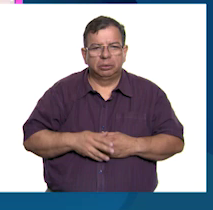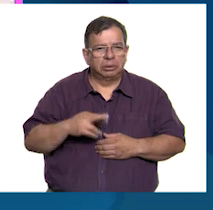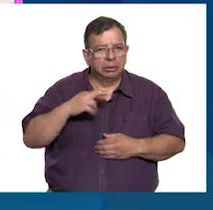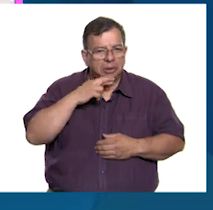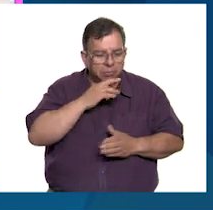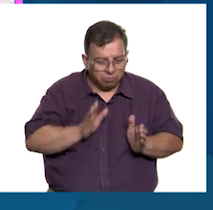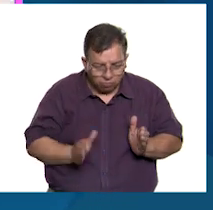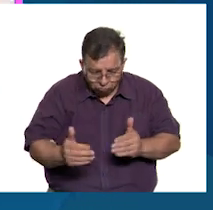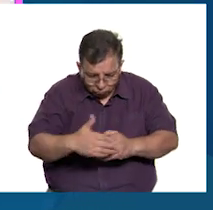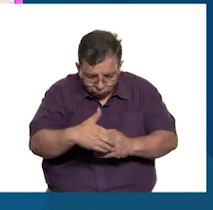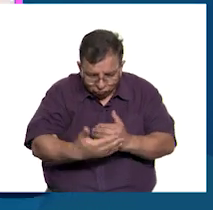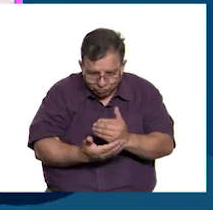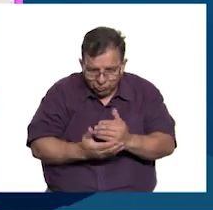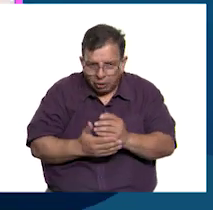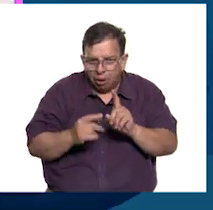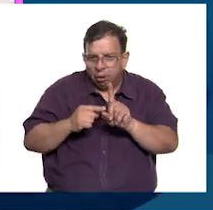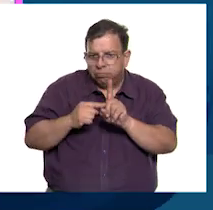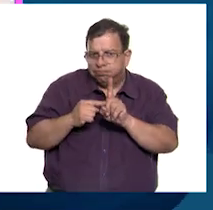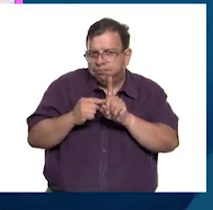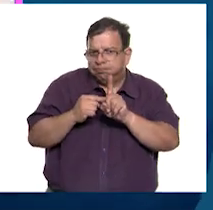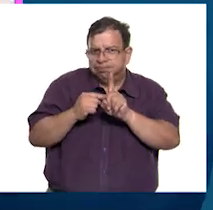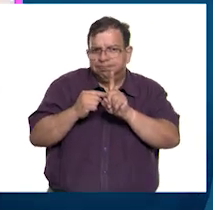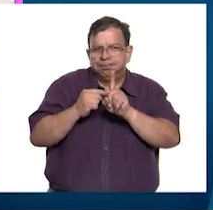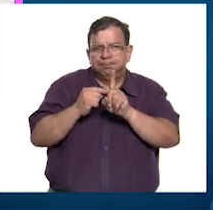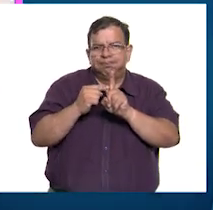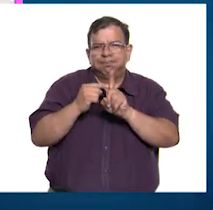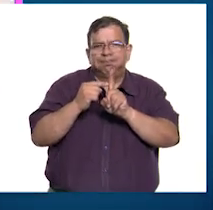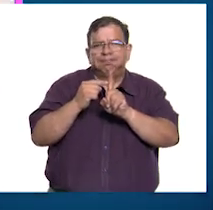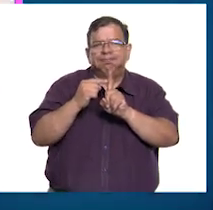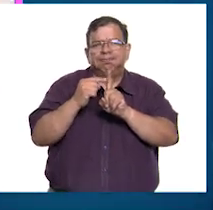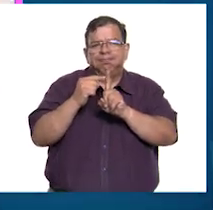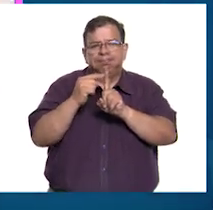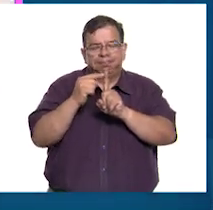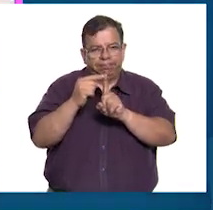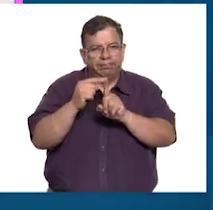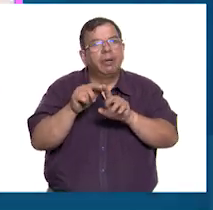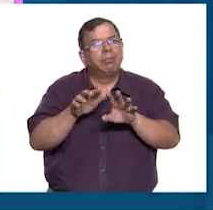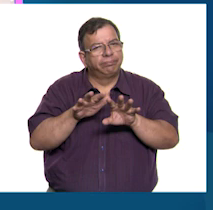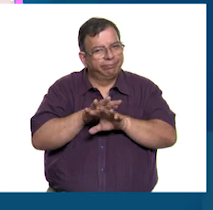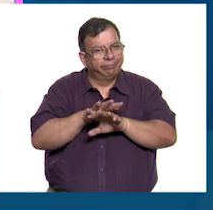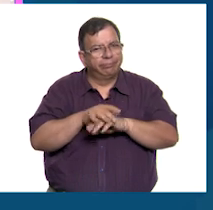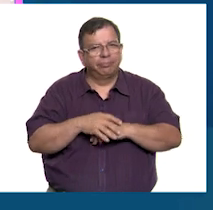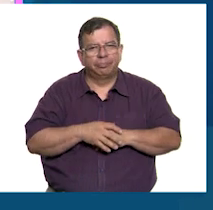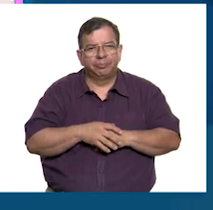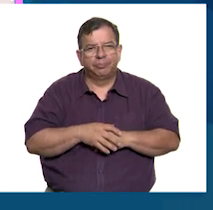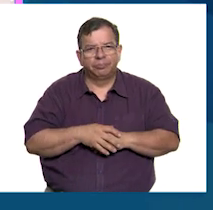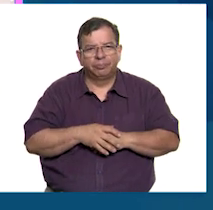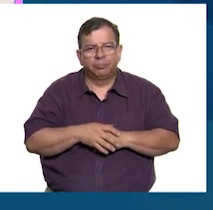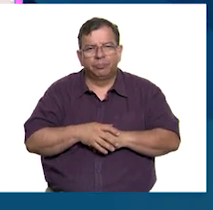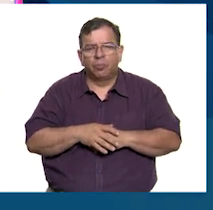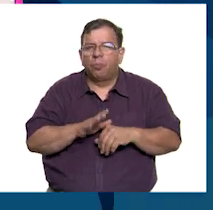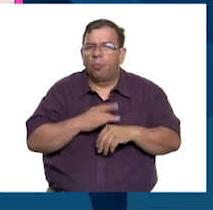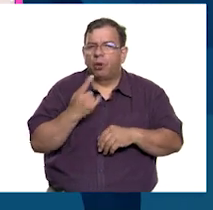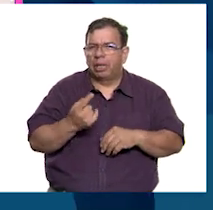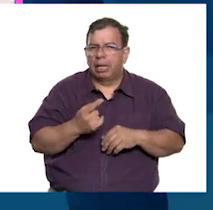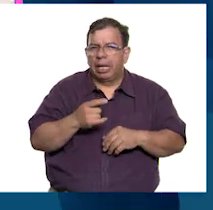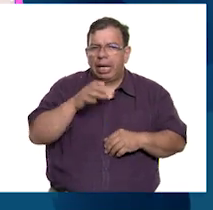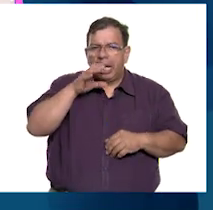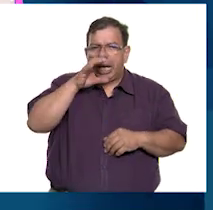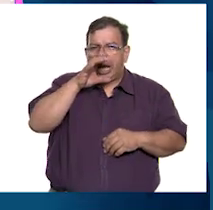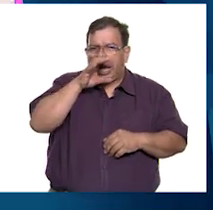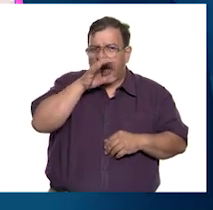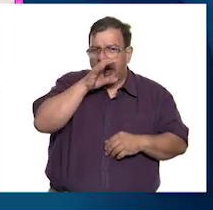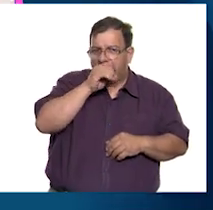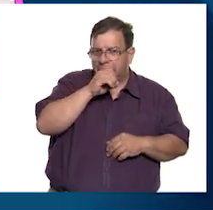inmediato notas cómo la temperatura de la taza también cambia. Esto es porque el calor del